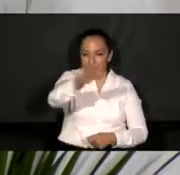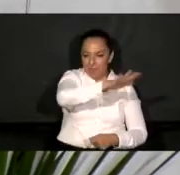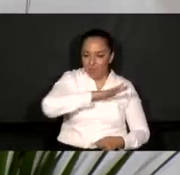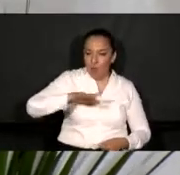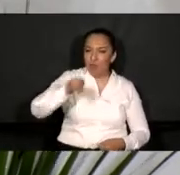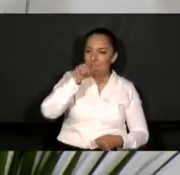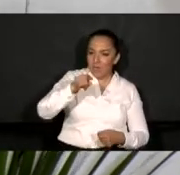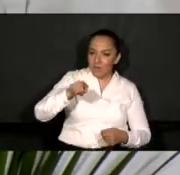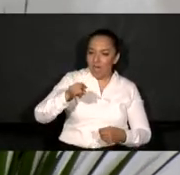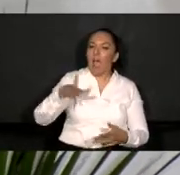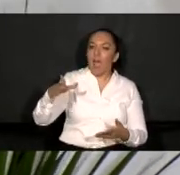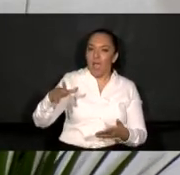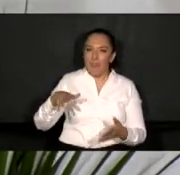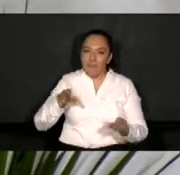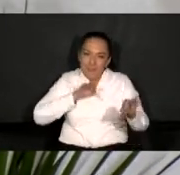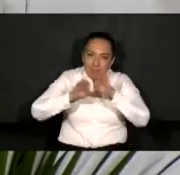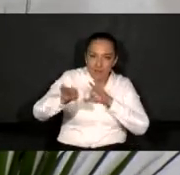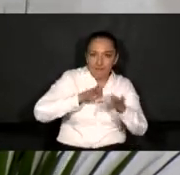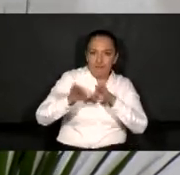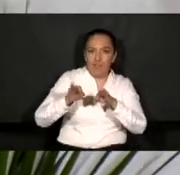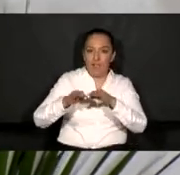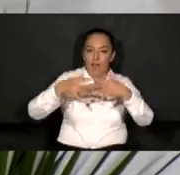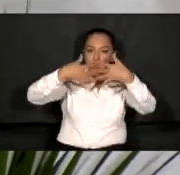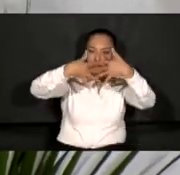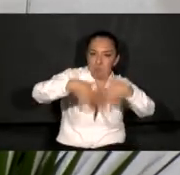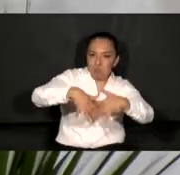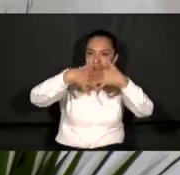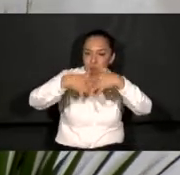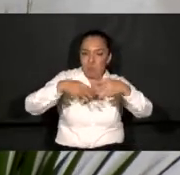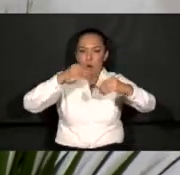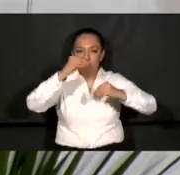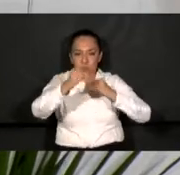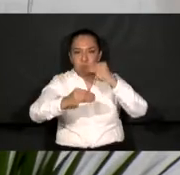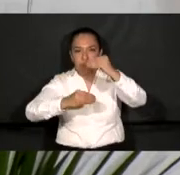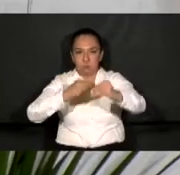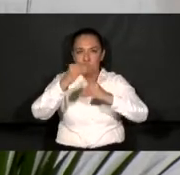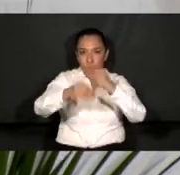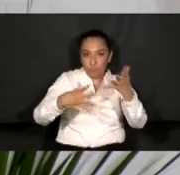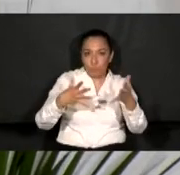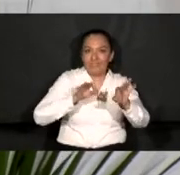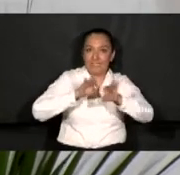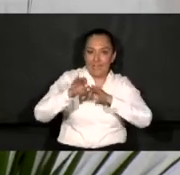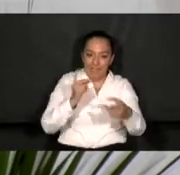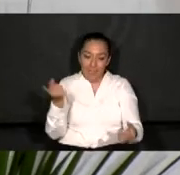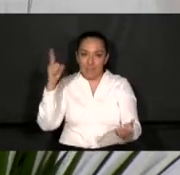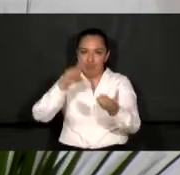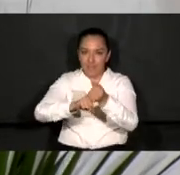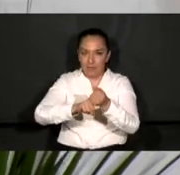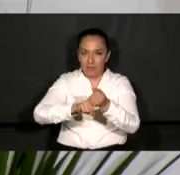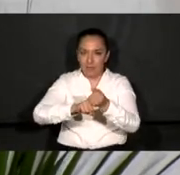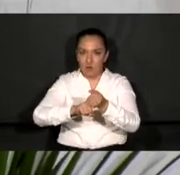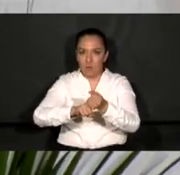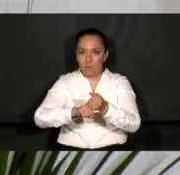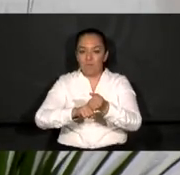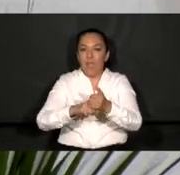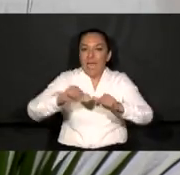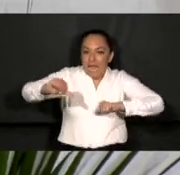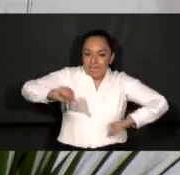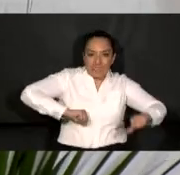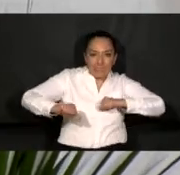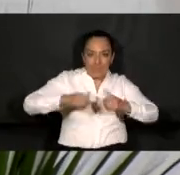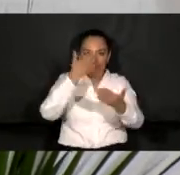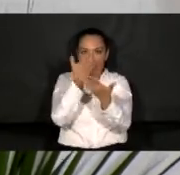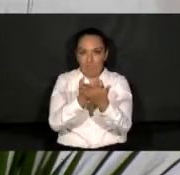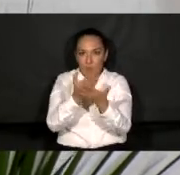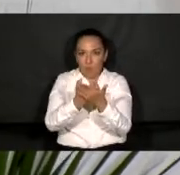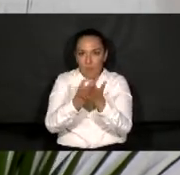por ser las bujías que cada día mueven industrias manufactureras, por su activismo económico y el